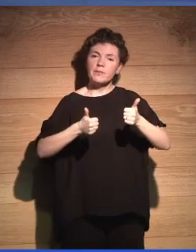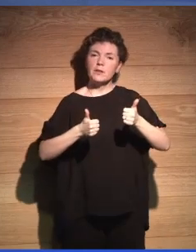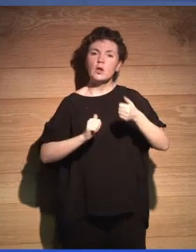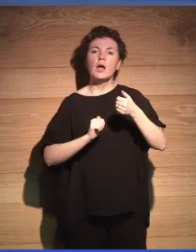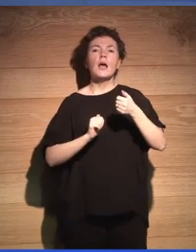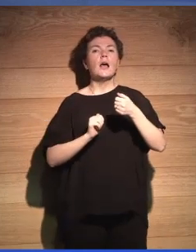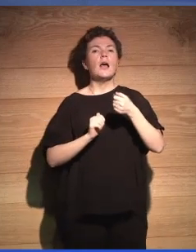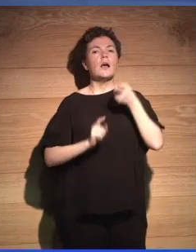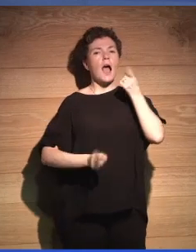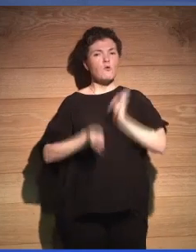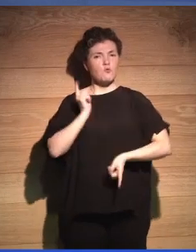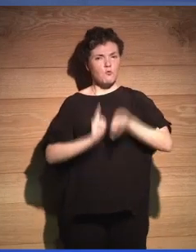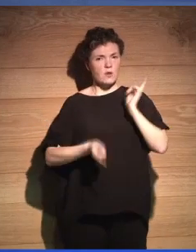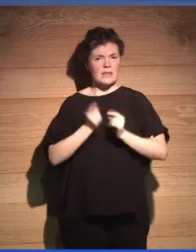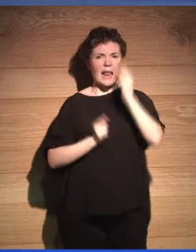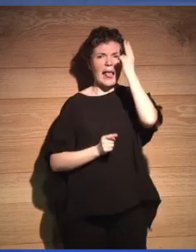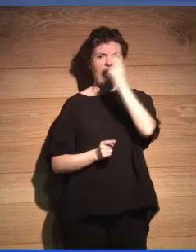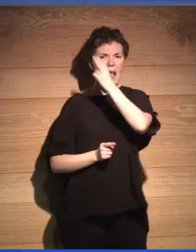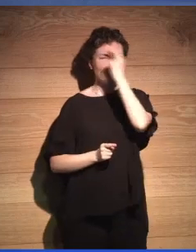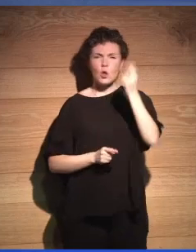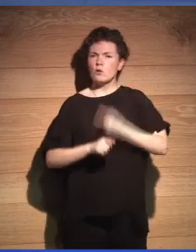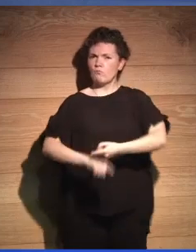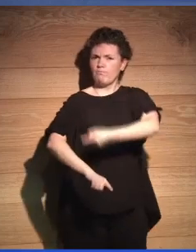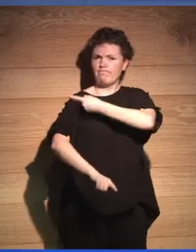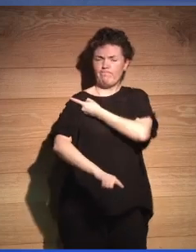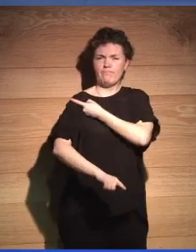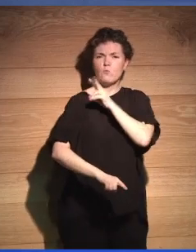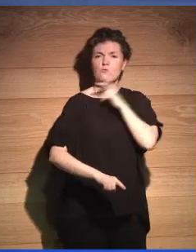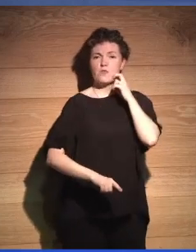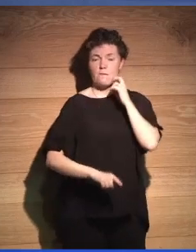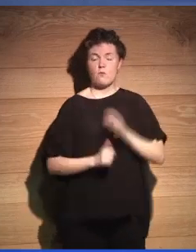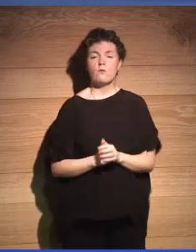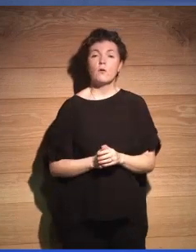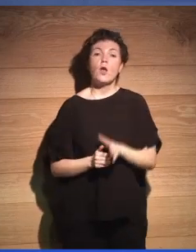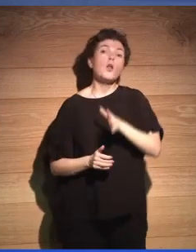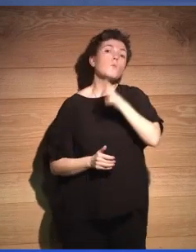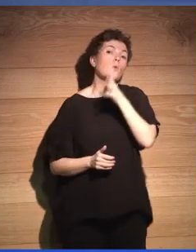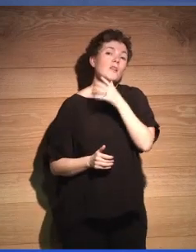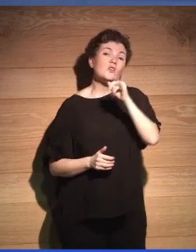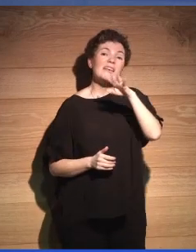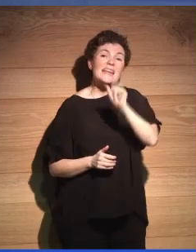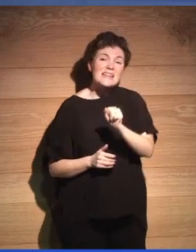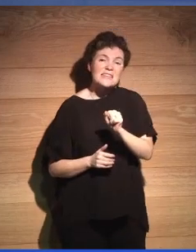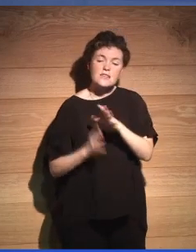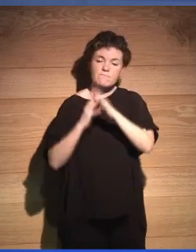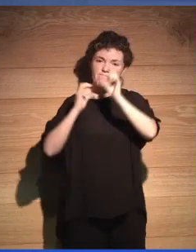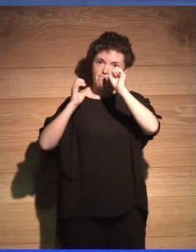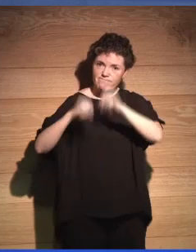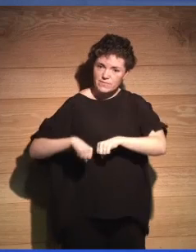un régimen autoritario, católico y ultraconservador. Y por eso, Ilsa acordó con